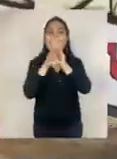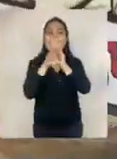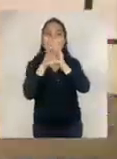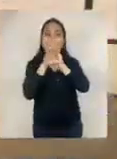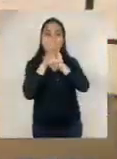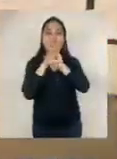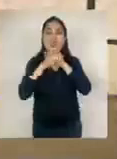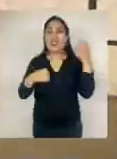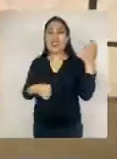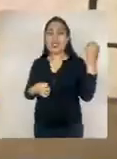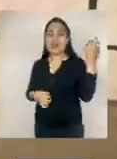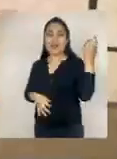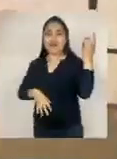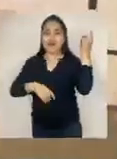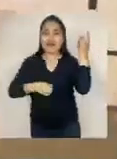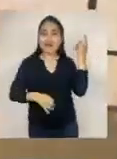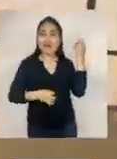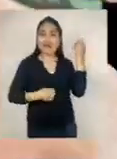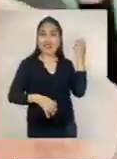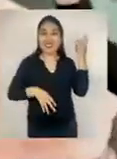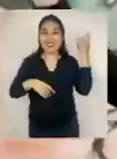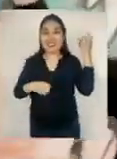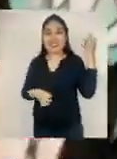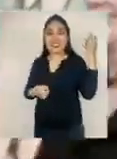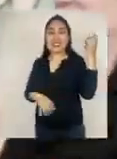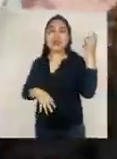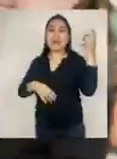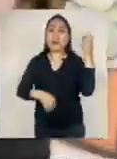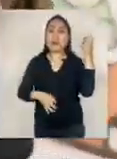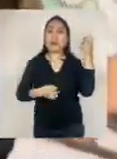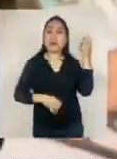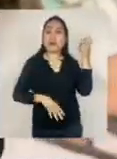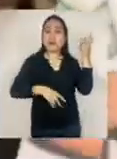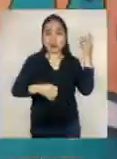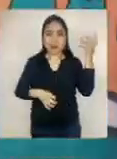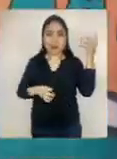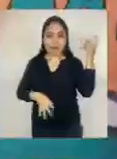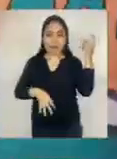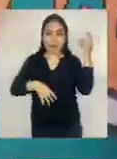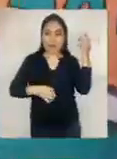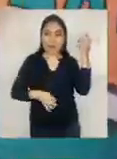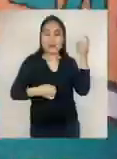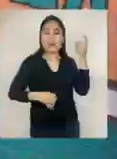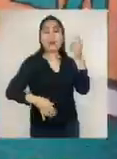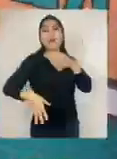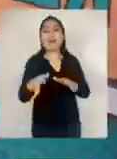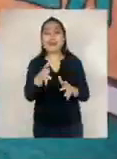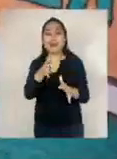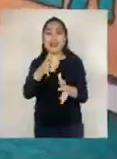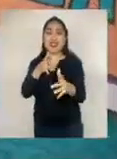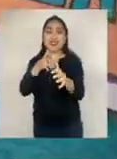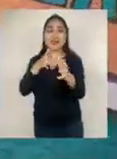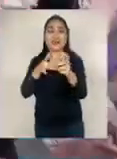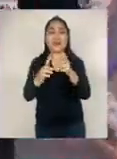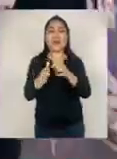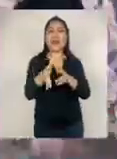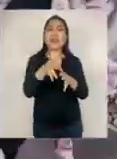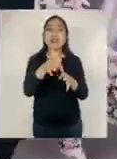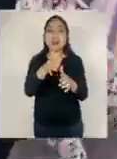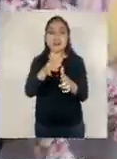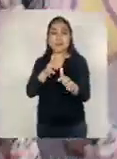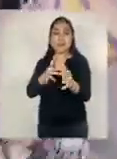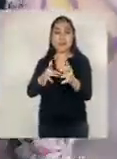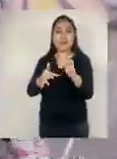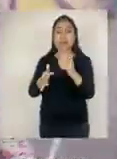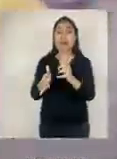Rafael, su fan, dejen el link de la cueca para compartirlo, estamos compartiendo a través de todas nuestras redes sociales. Mónica Domínguez, muy hermosa la cueca, la creatividad